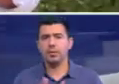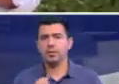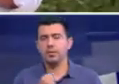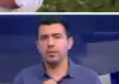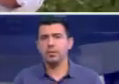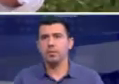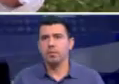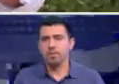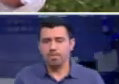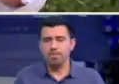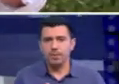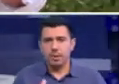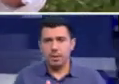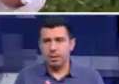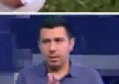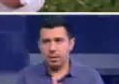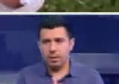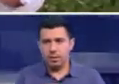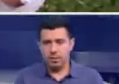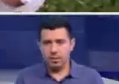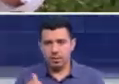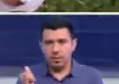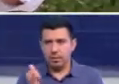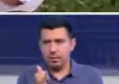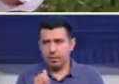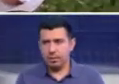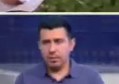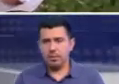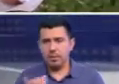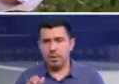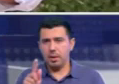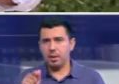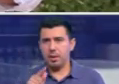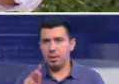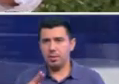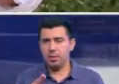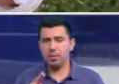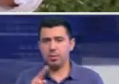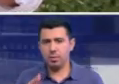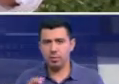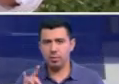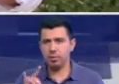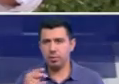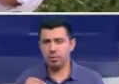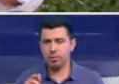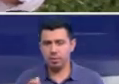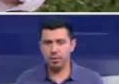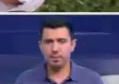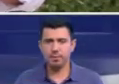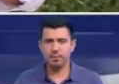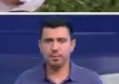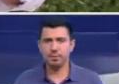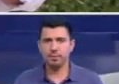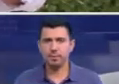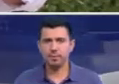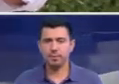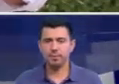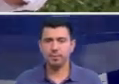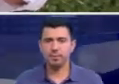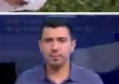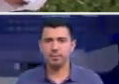Administración local con la cámara de Jesús Zúñiga desde ocaña en el norte de Santander Raúl Rolando Castro para Oriente noticias continúen ustedes con más información